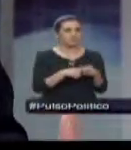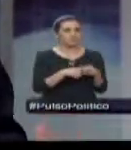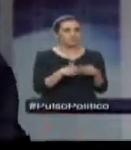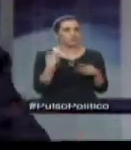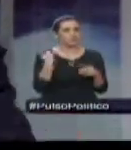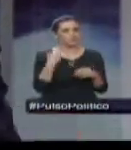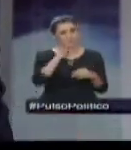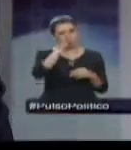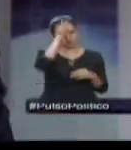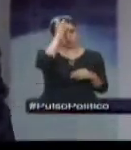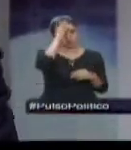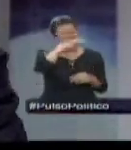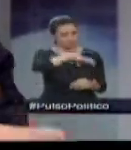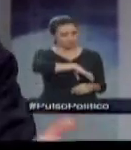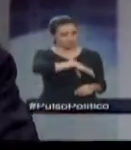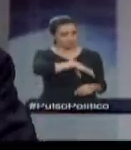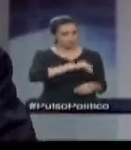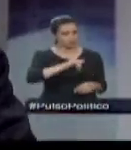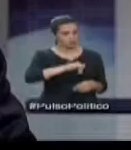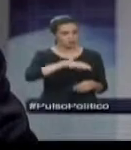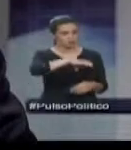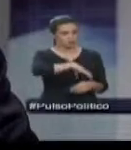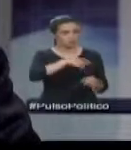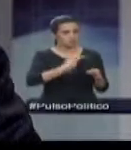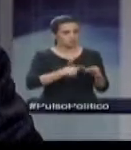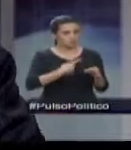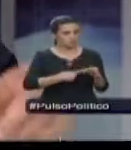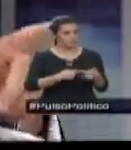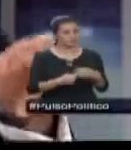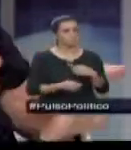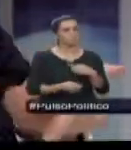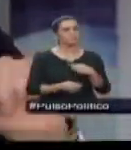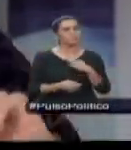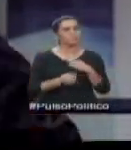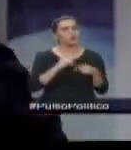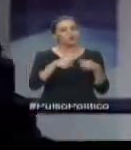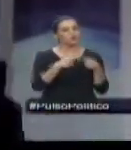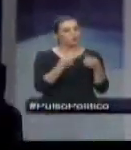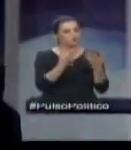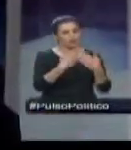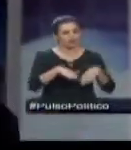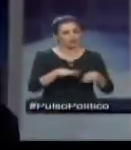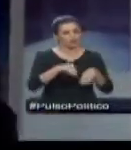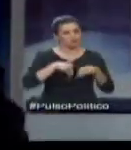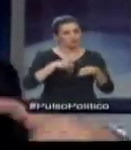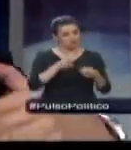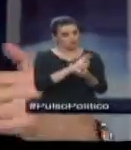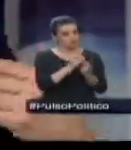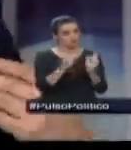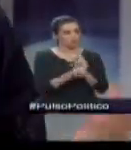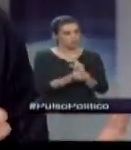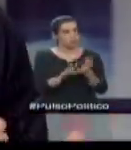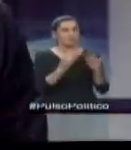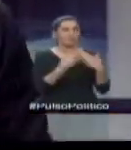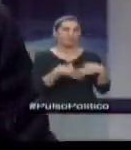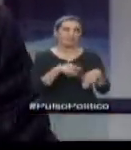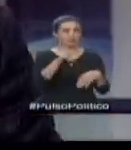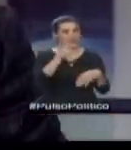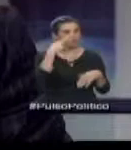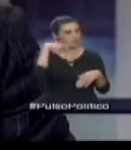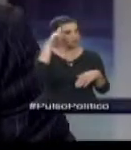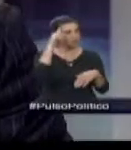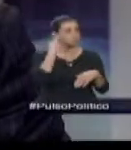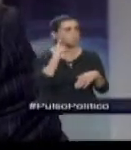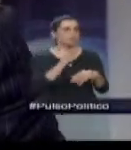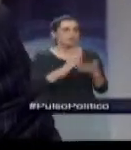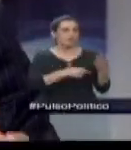hospital municipal al igual que lo hacía el municipio de quito con hospital san josé una vez aprobada esta enmienda y abrir el pretexto para que